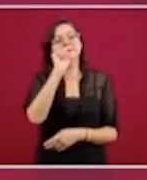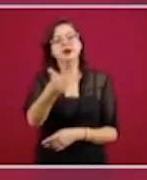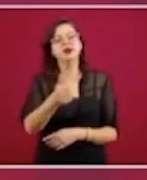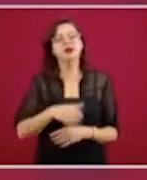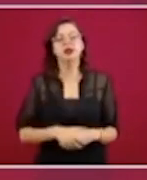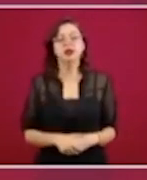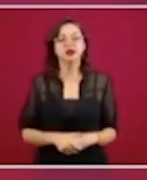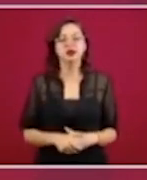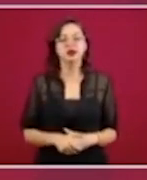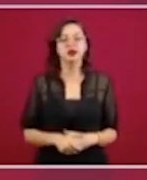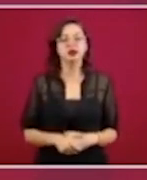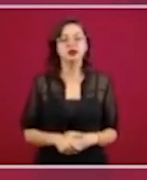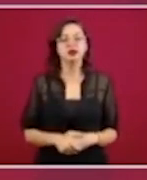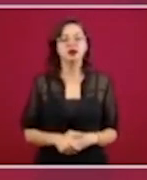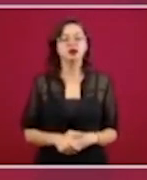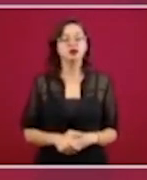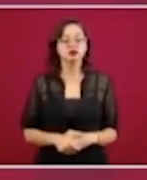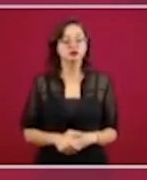vámonos